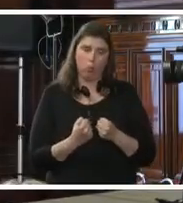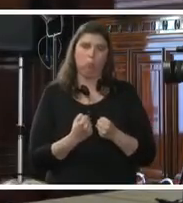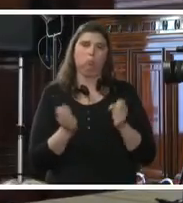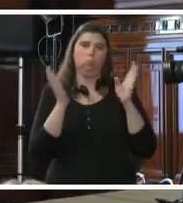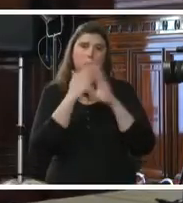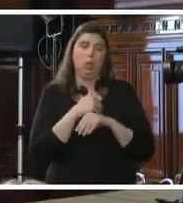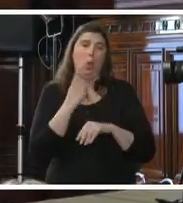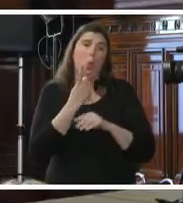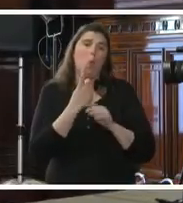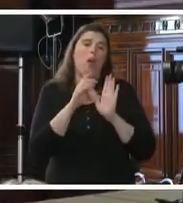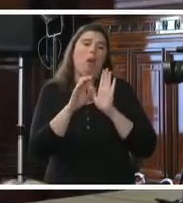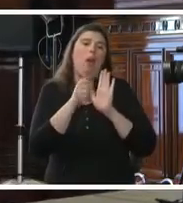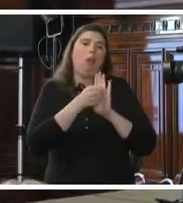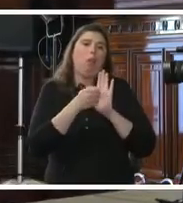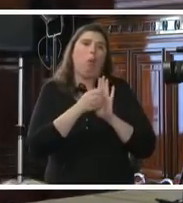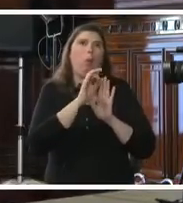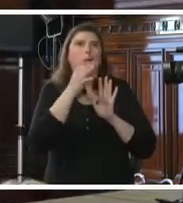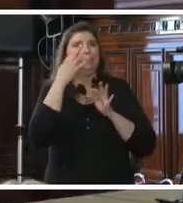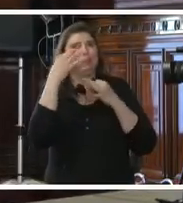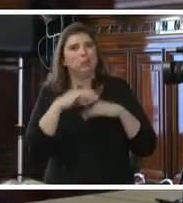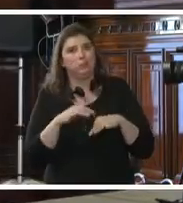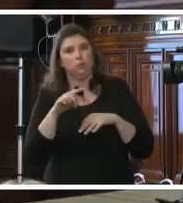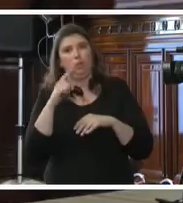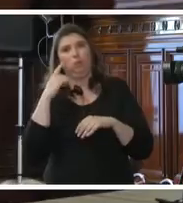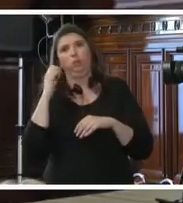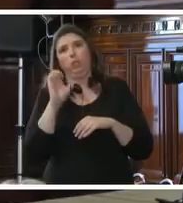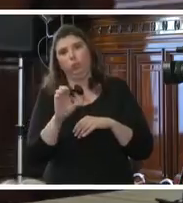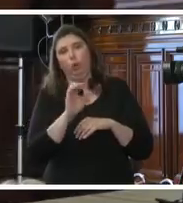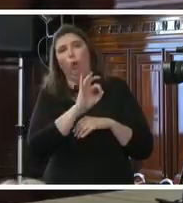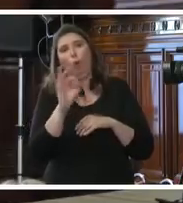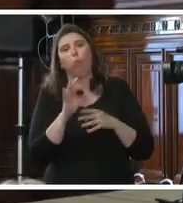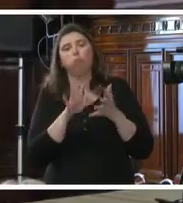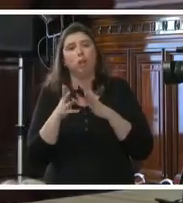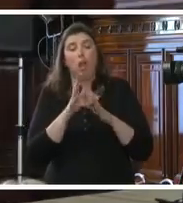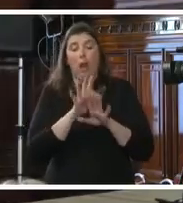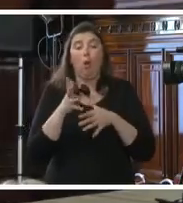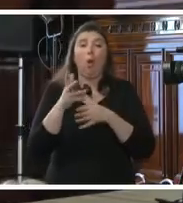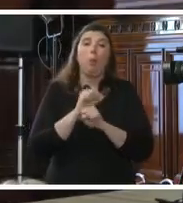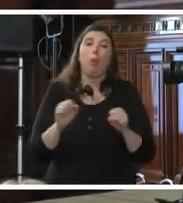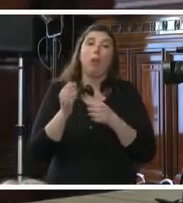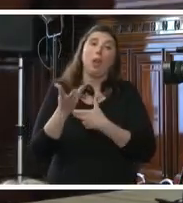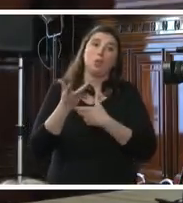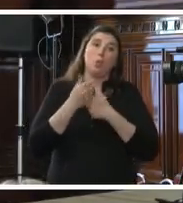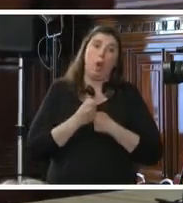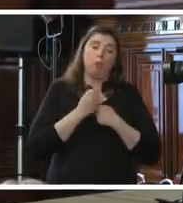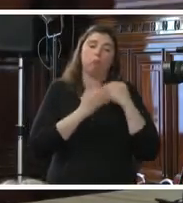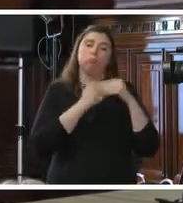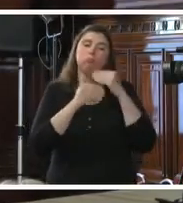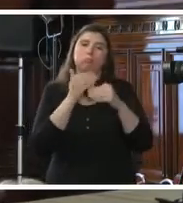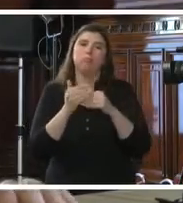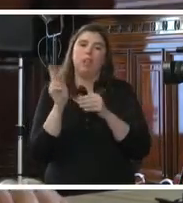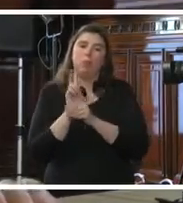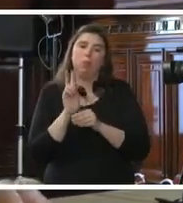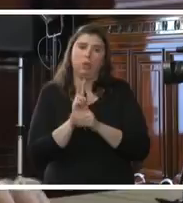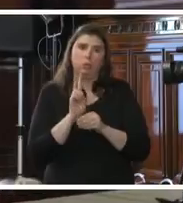causal específica en violación, podría ser algo que podría ayudarnos a avanzar en esta protección de